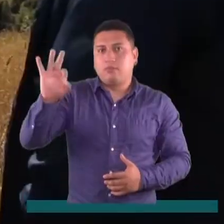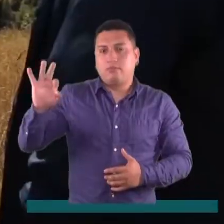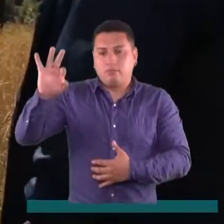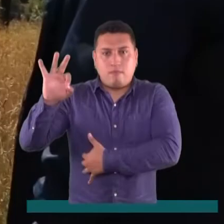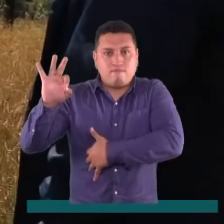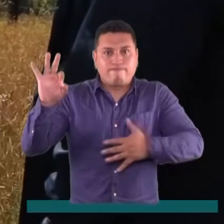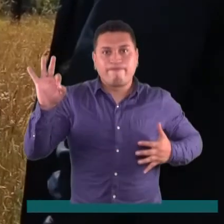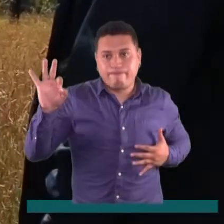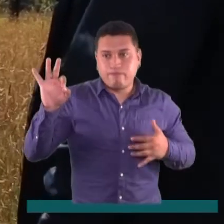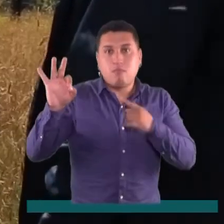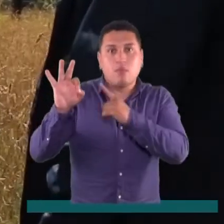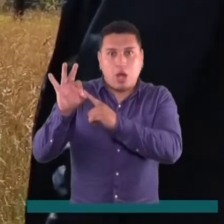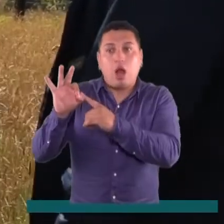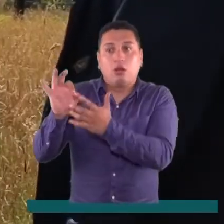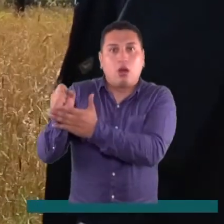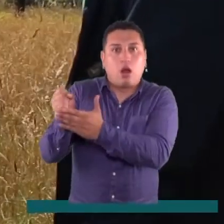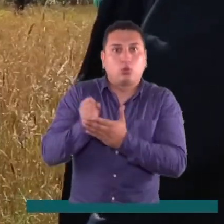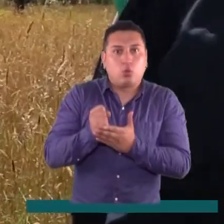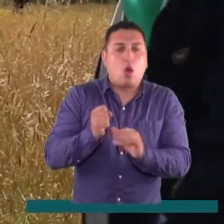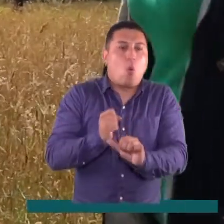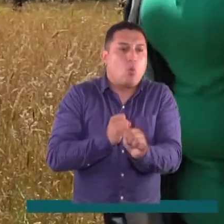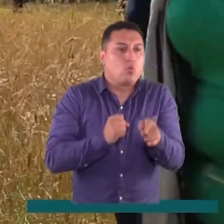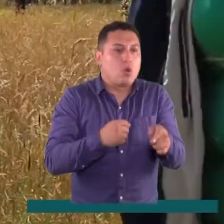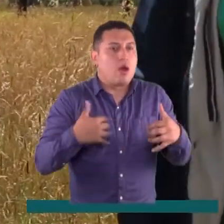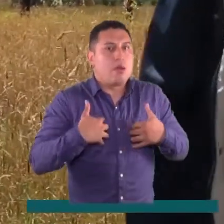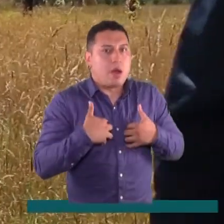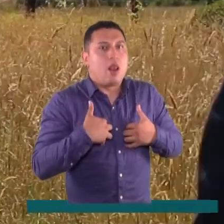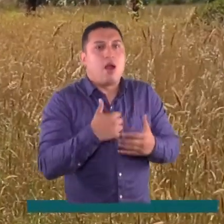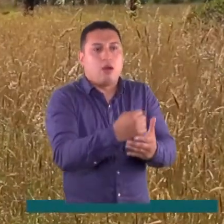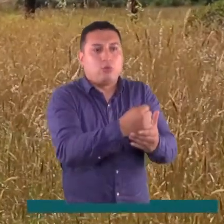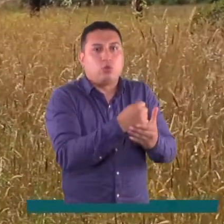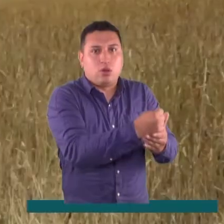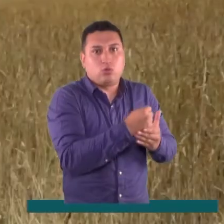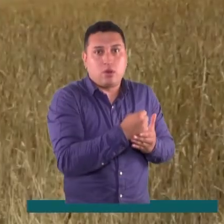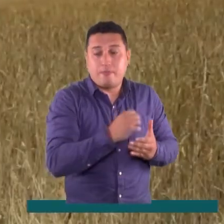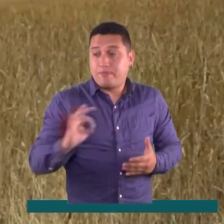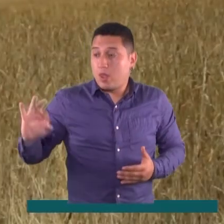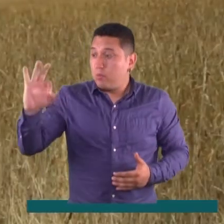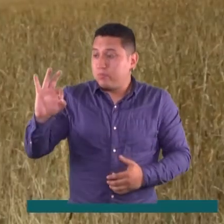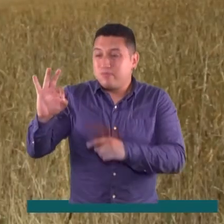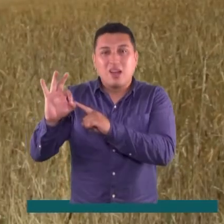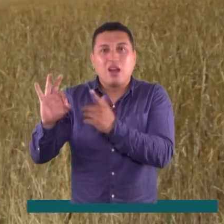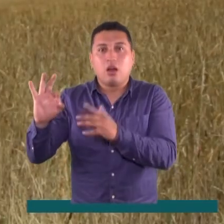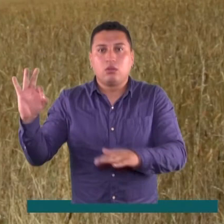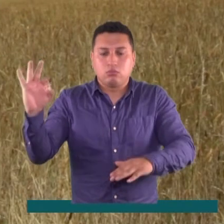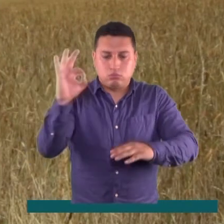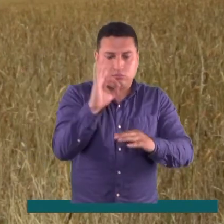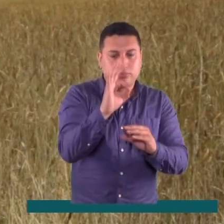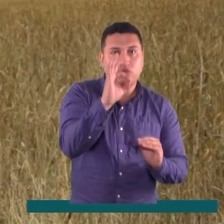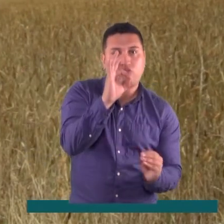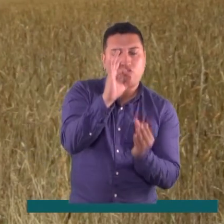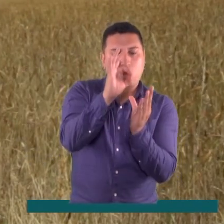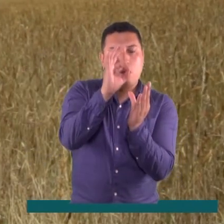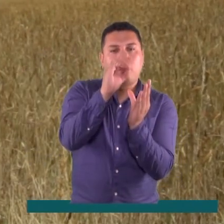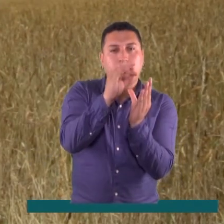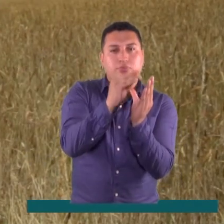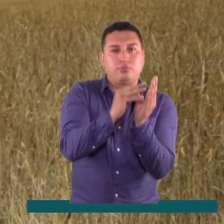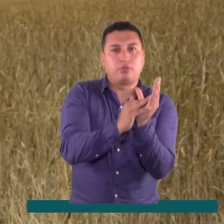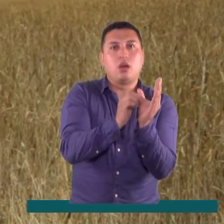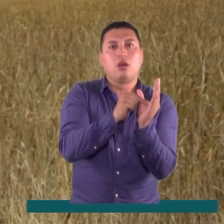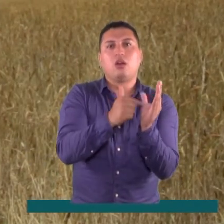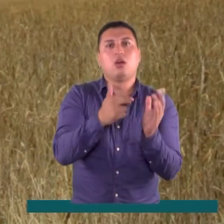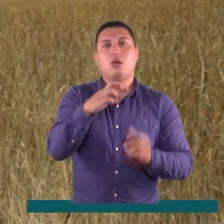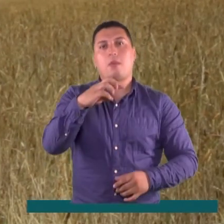planeta, las abejas, además de otros animales. La polinización, que es lo más importante en este tipo de praderas, porque